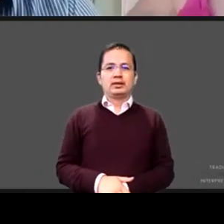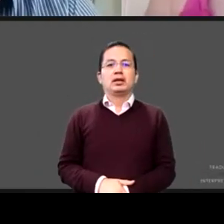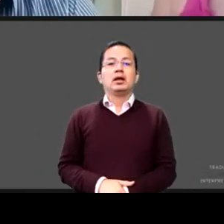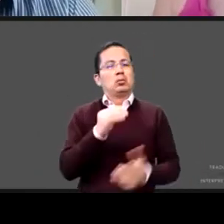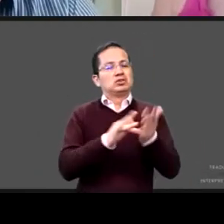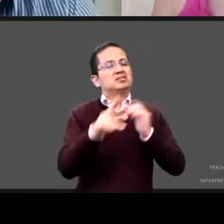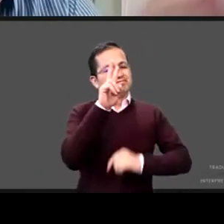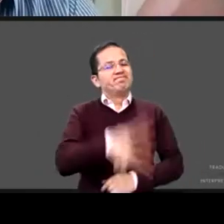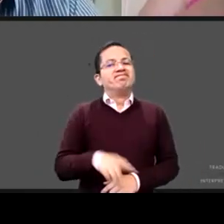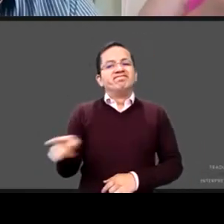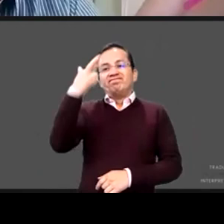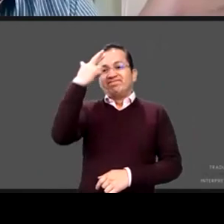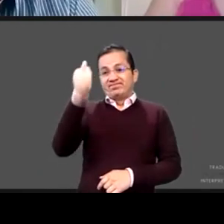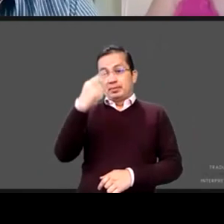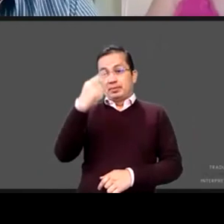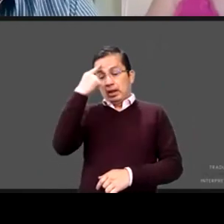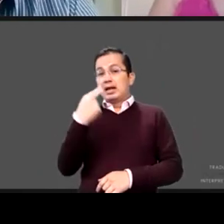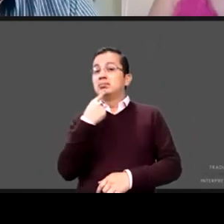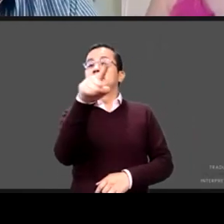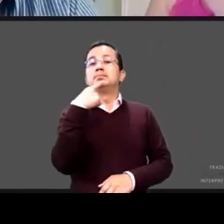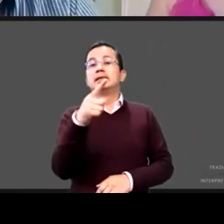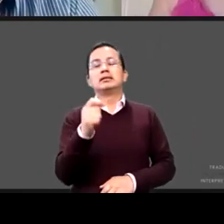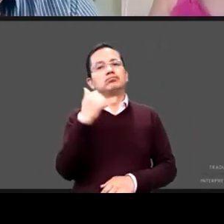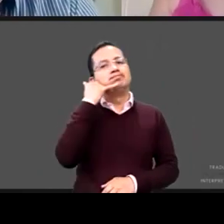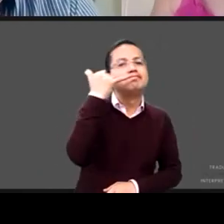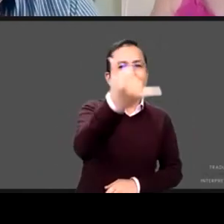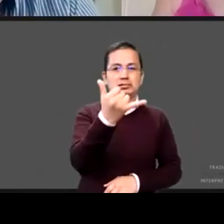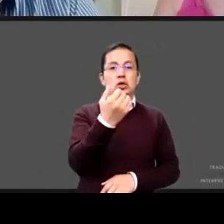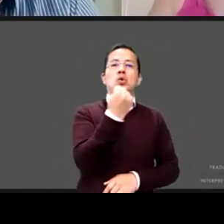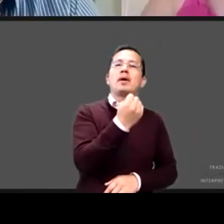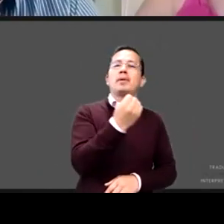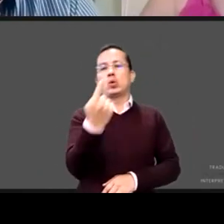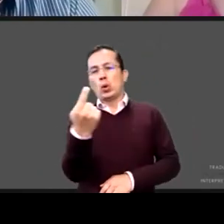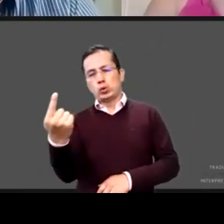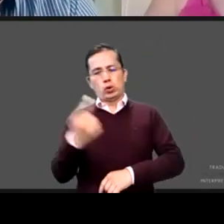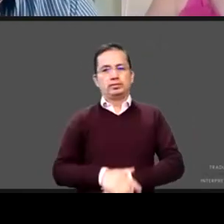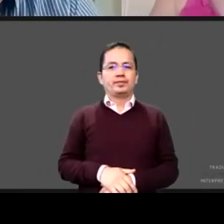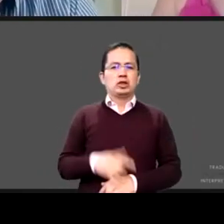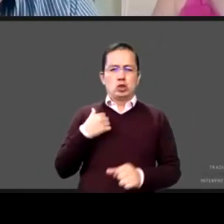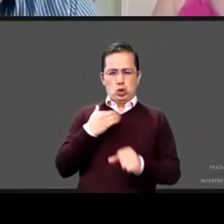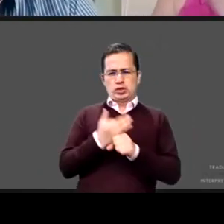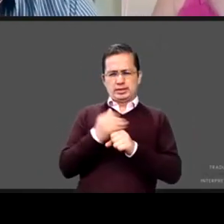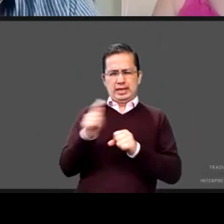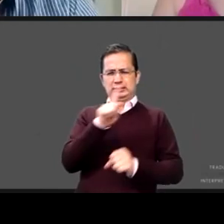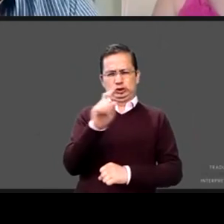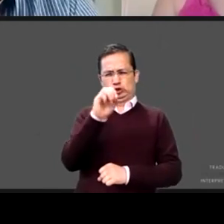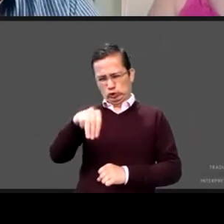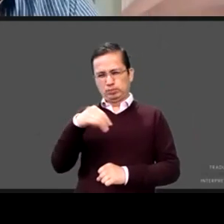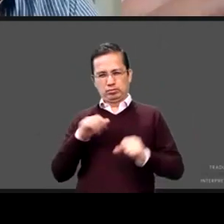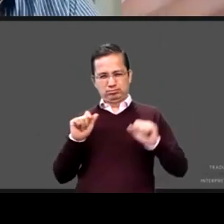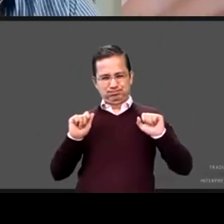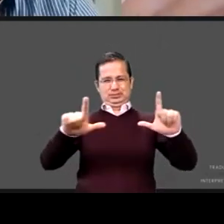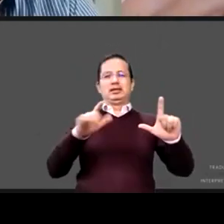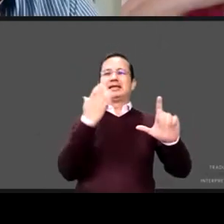al 911-911. En el chat del Zoom les puse un mapa interactivo que coordinó el INDESOL, donde ustedes